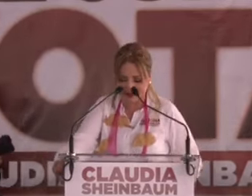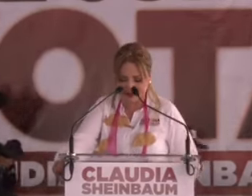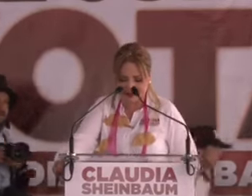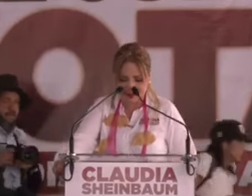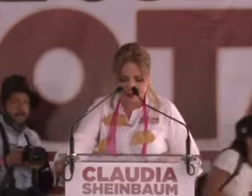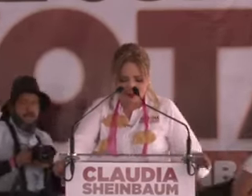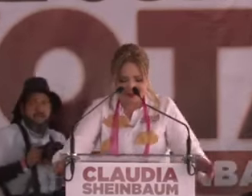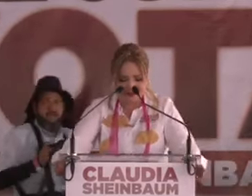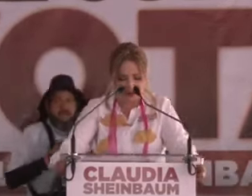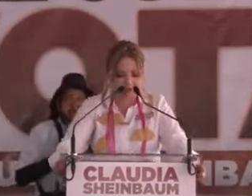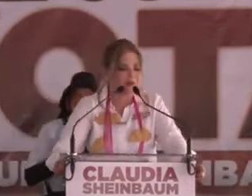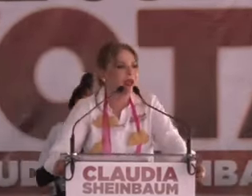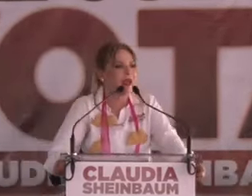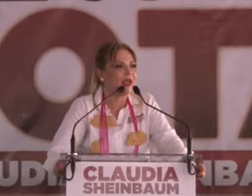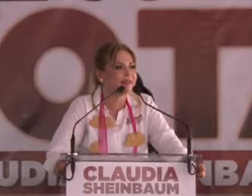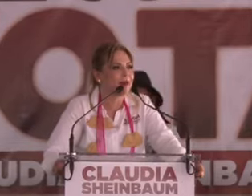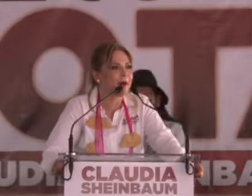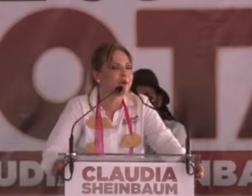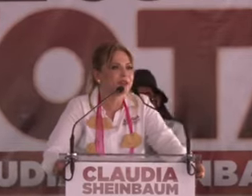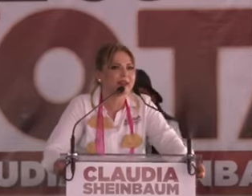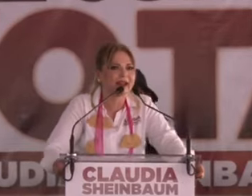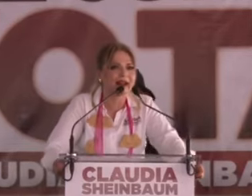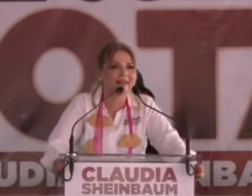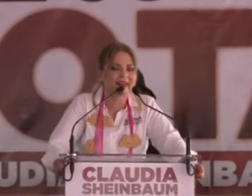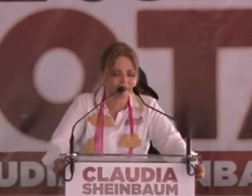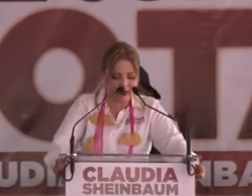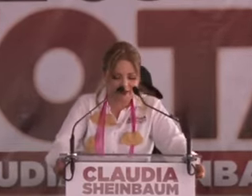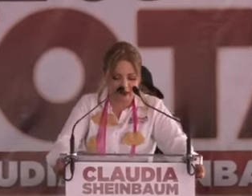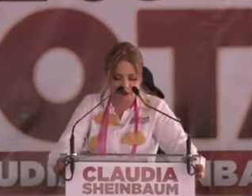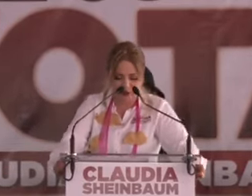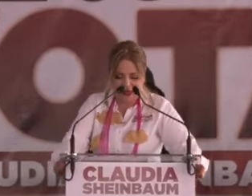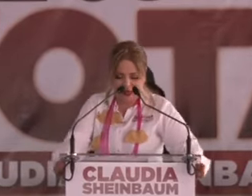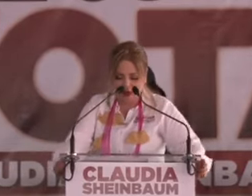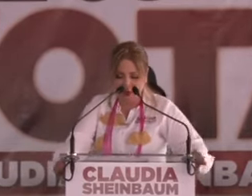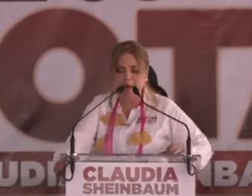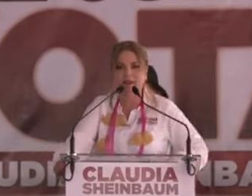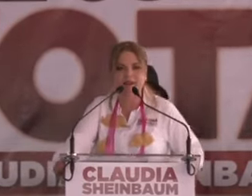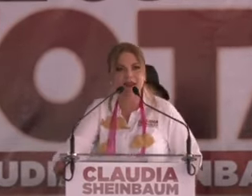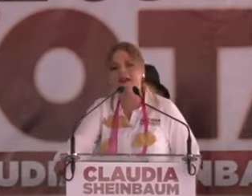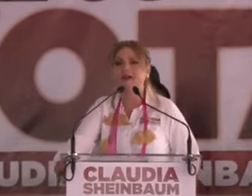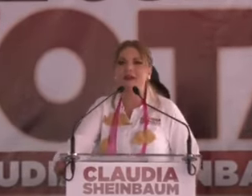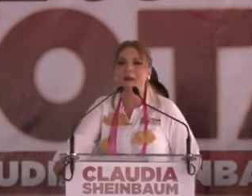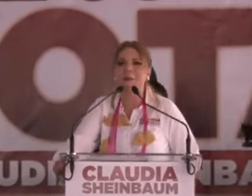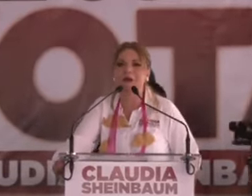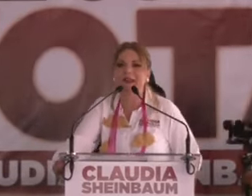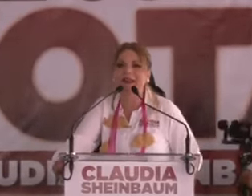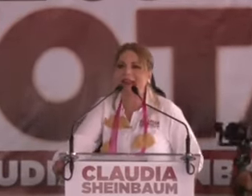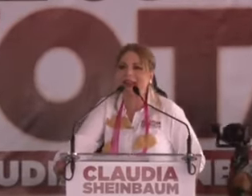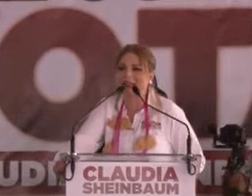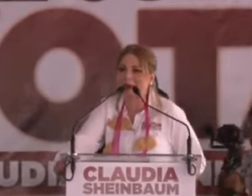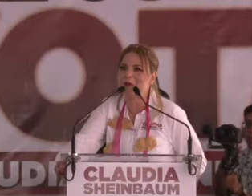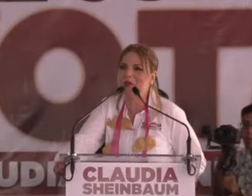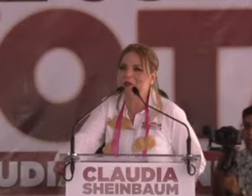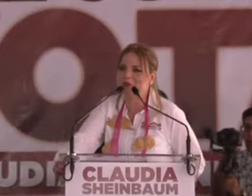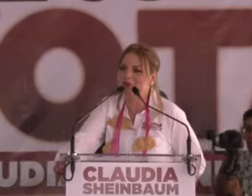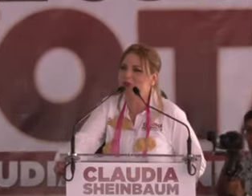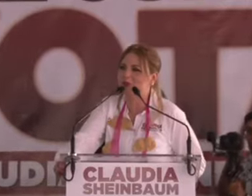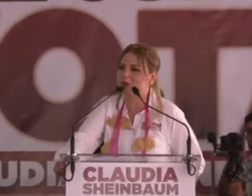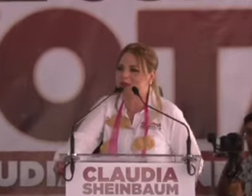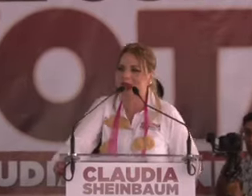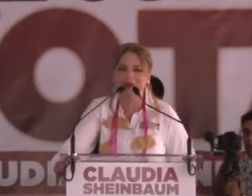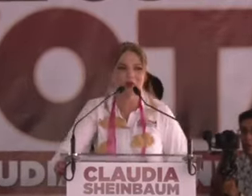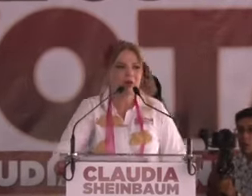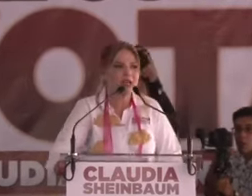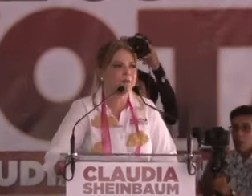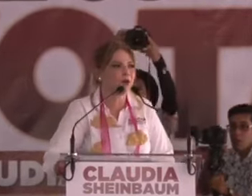nuestra gente. Por eso es que vamos a tener acceso a la salud, y lo vamos a hacer porque queremos mucho a